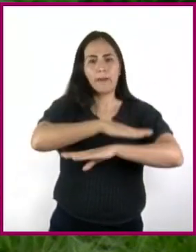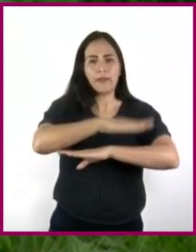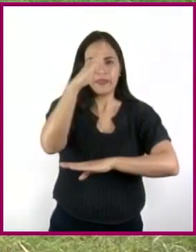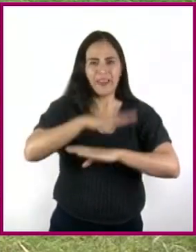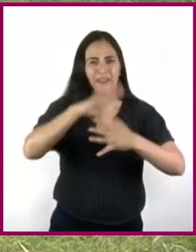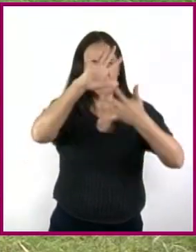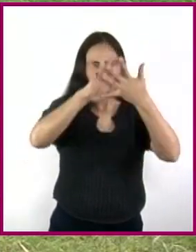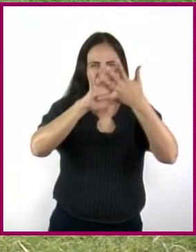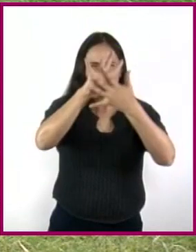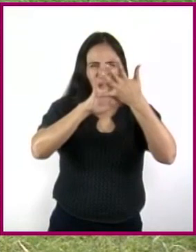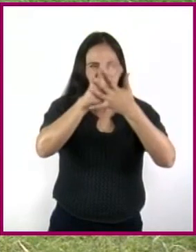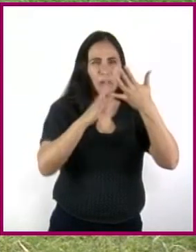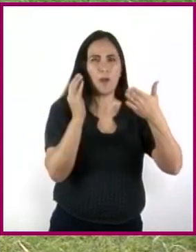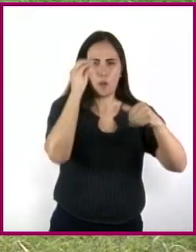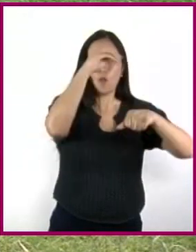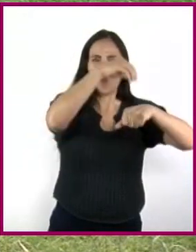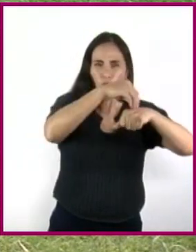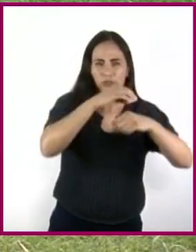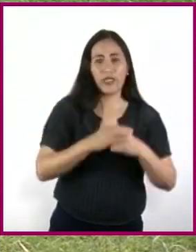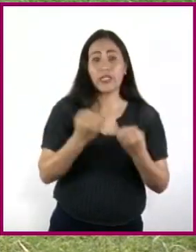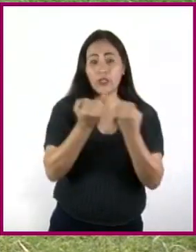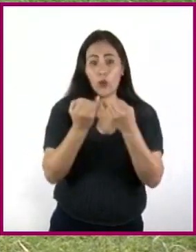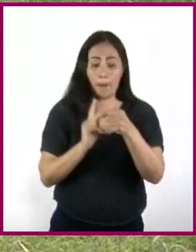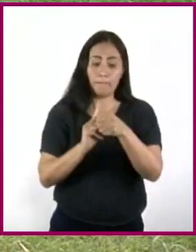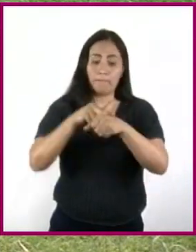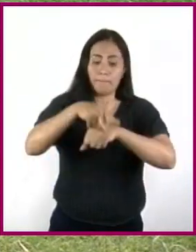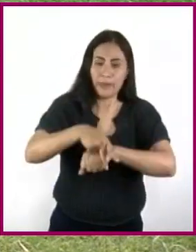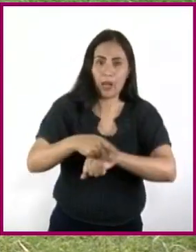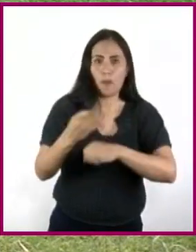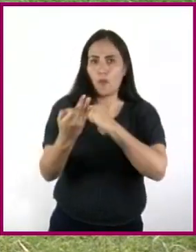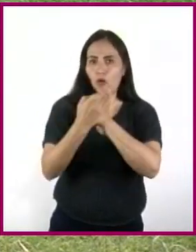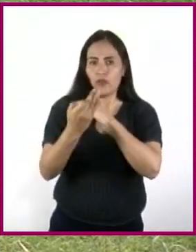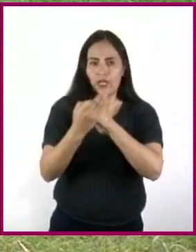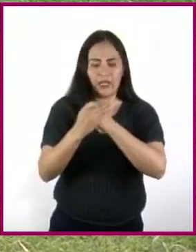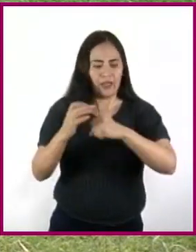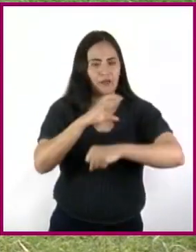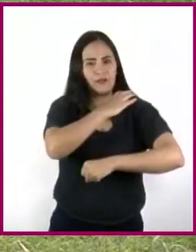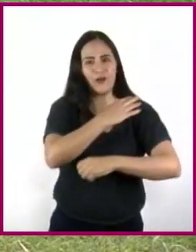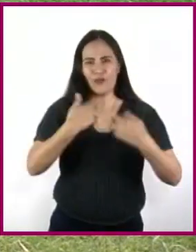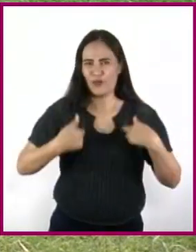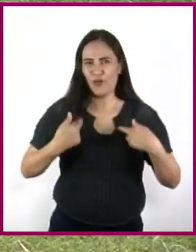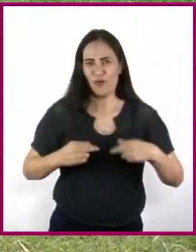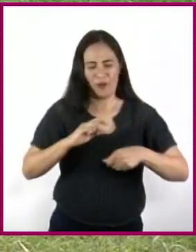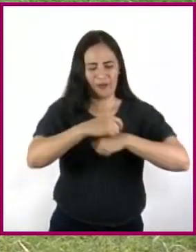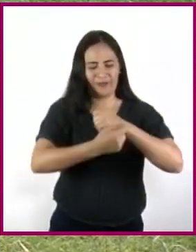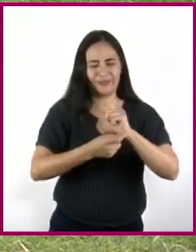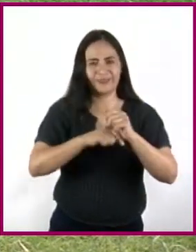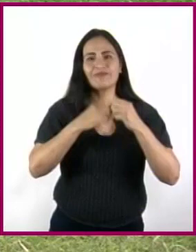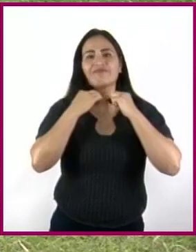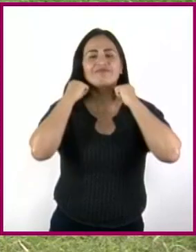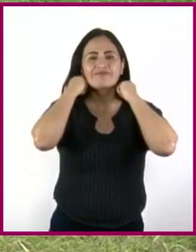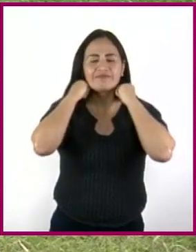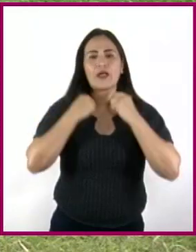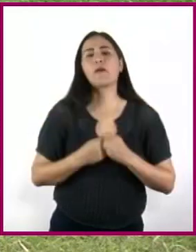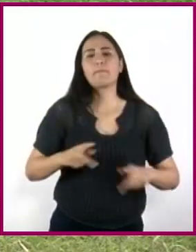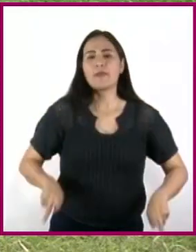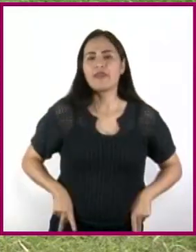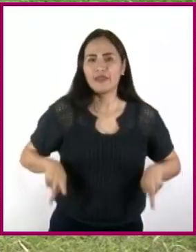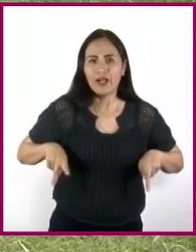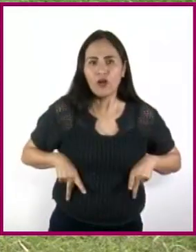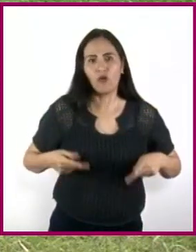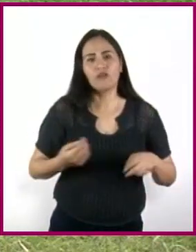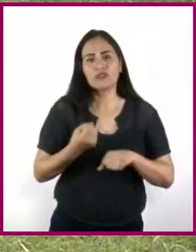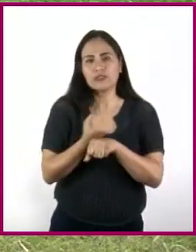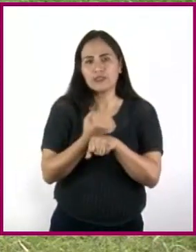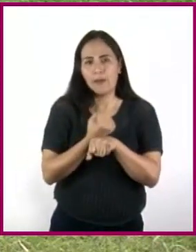ventanas. Cubrir la piel usando camiseta de manga larga, pantalones, zapatos y calcetas. Utiliza